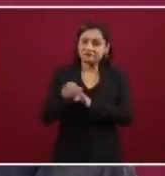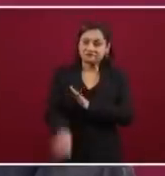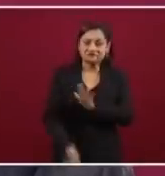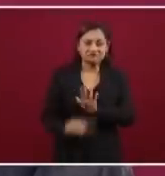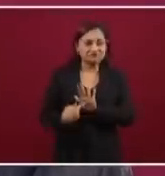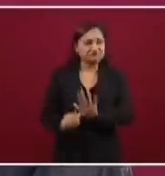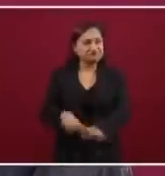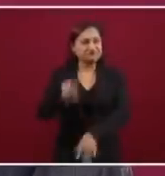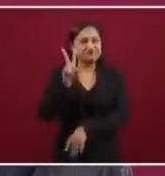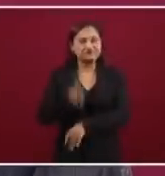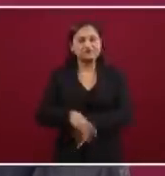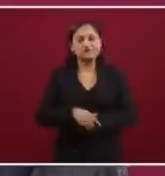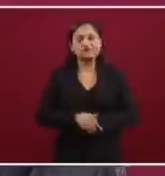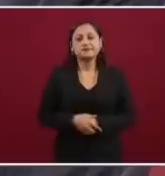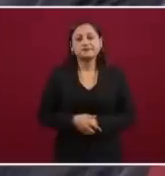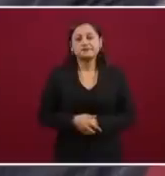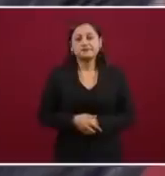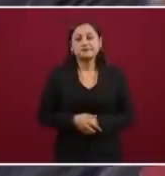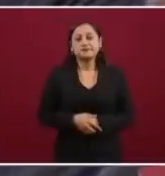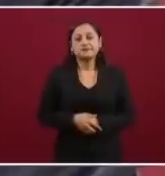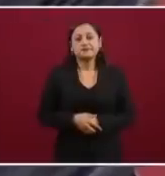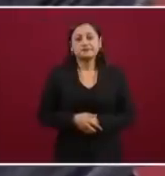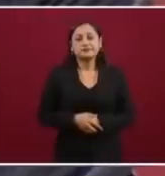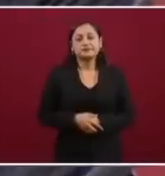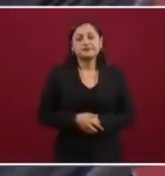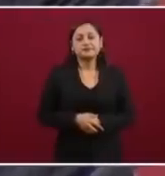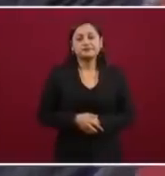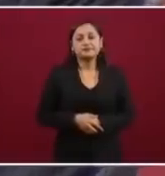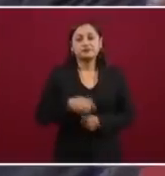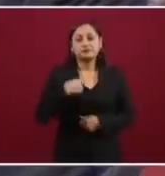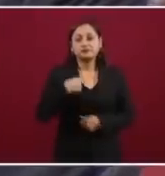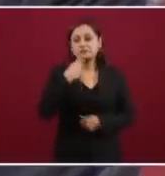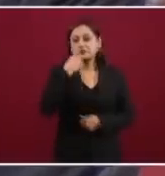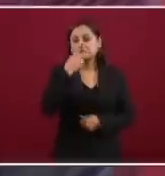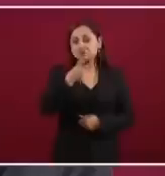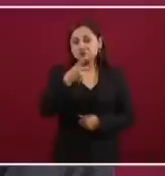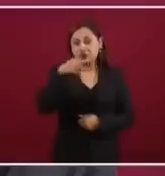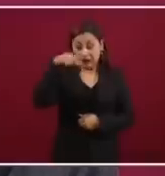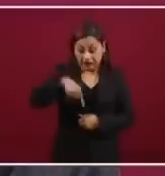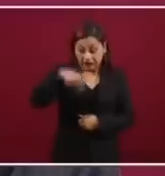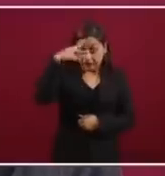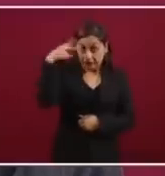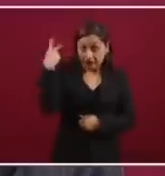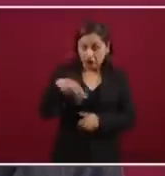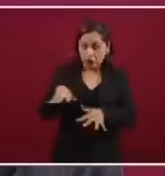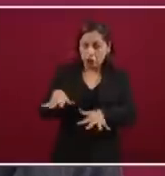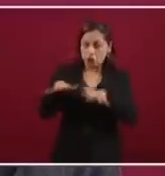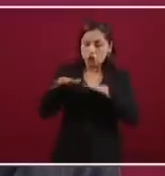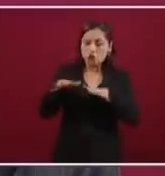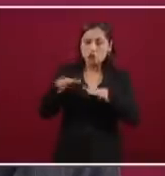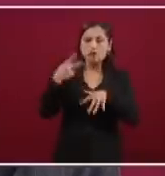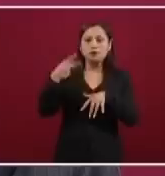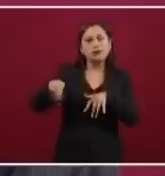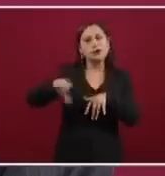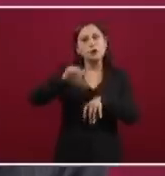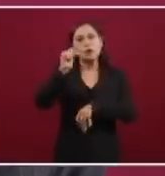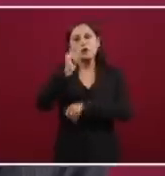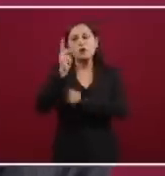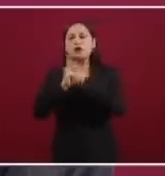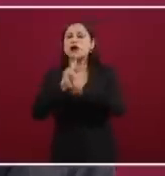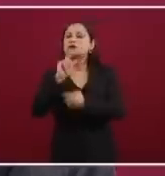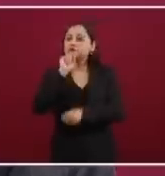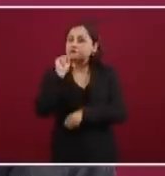Yo les diría que no solo en México, es un ejemplo mundial de